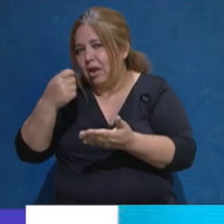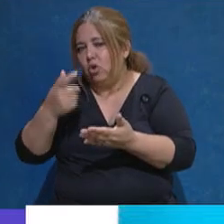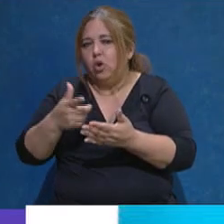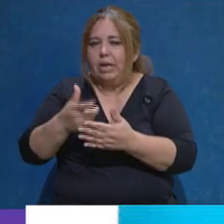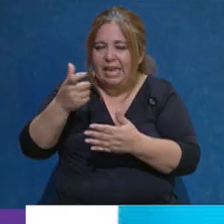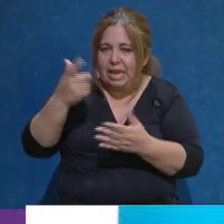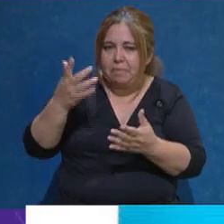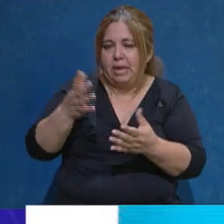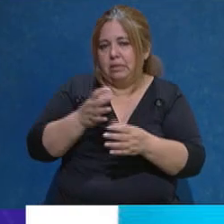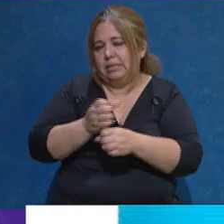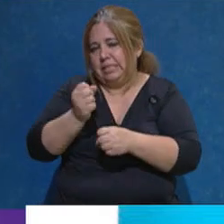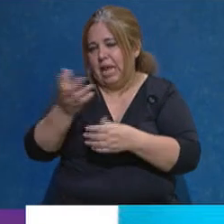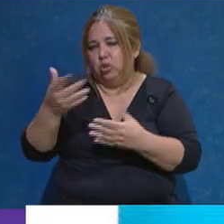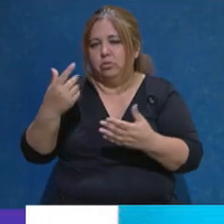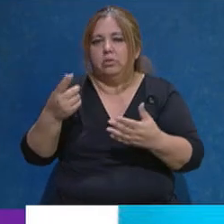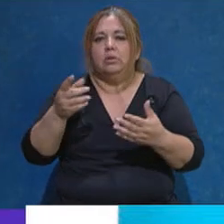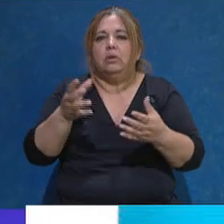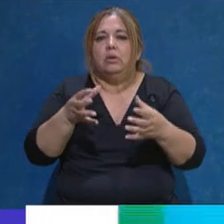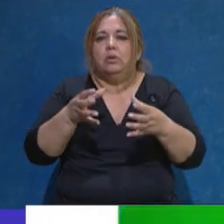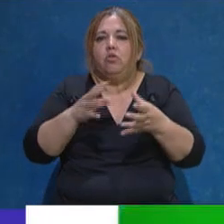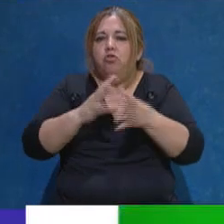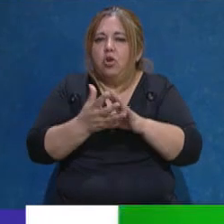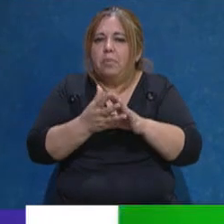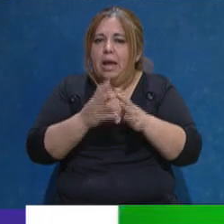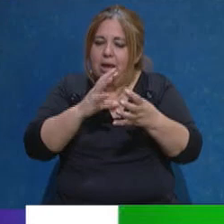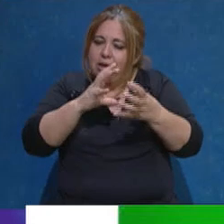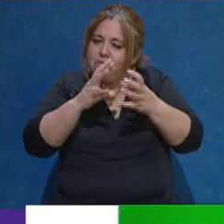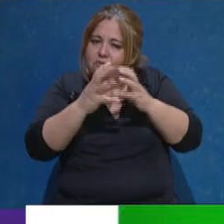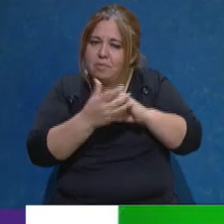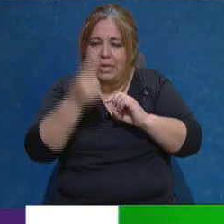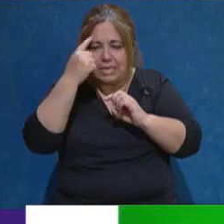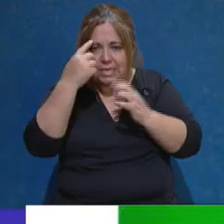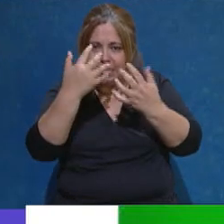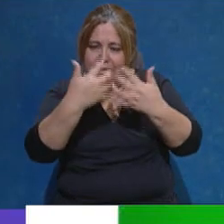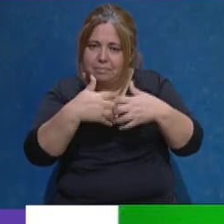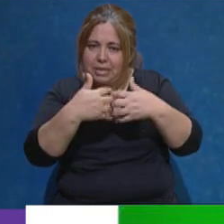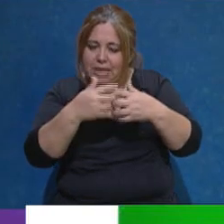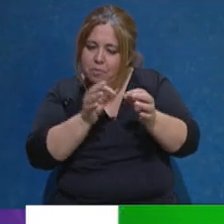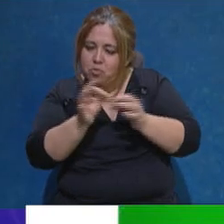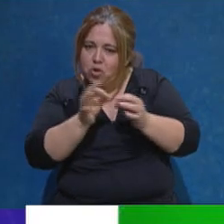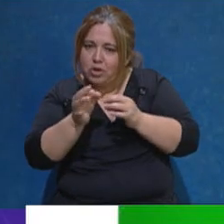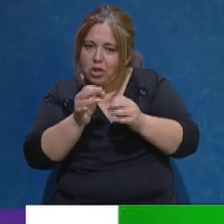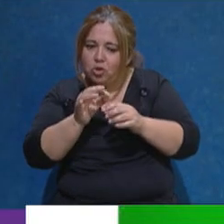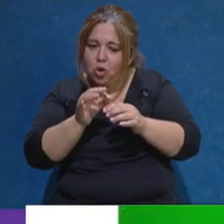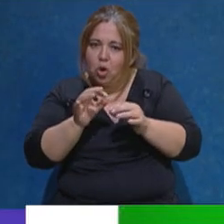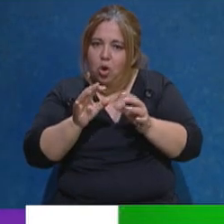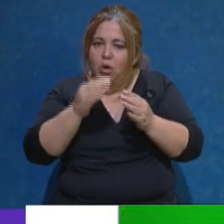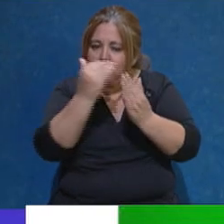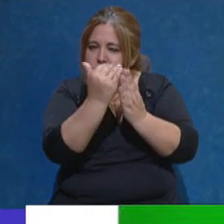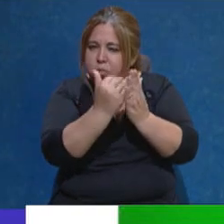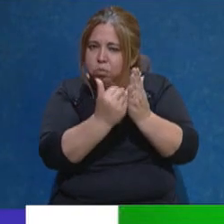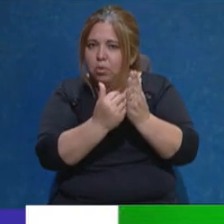trabaja mucho más coordinado y en una forma mucho más estratégica. Y ese hecho, que antiguamente probablemente haya quedado simplemente en un hecho